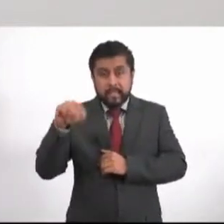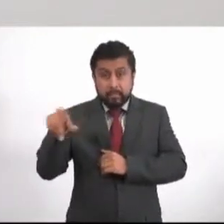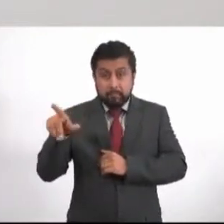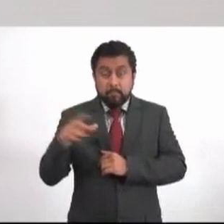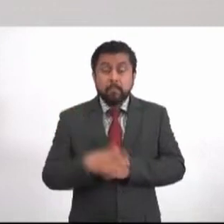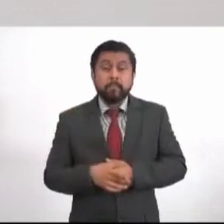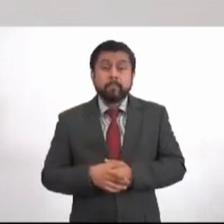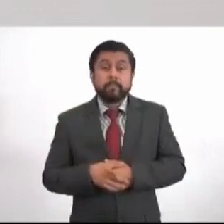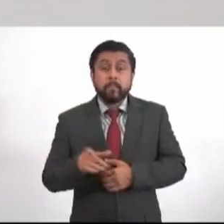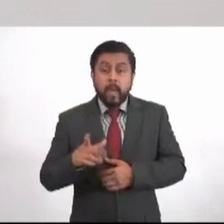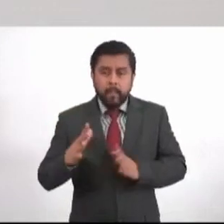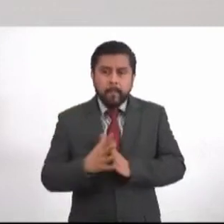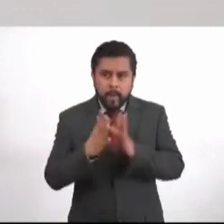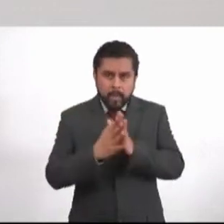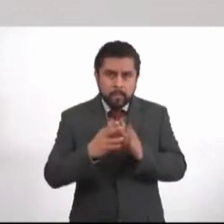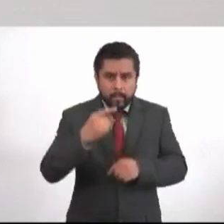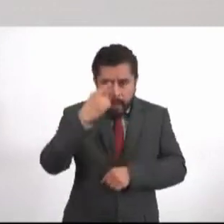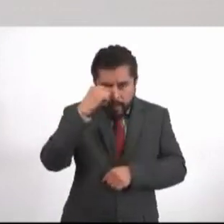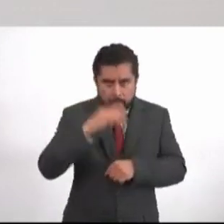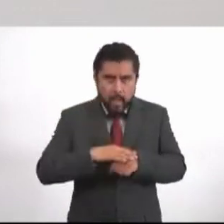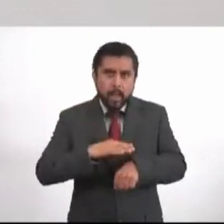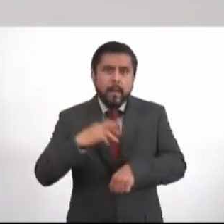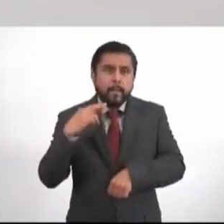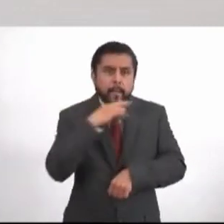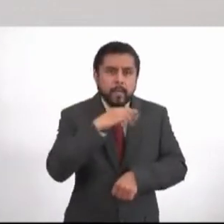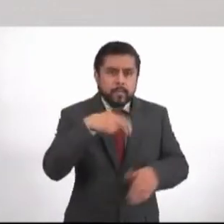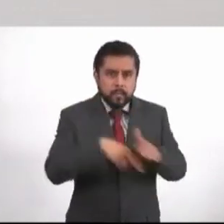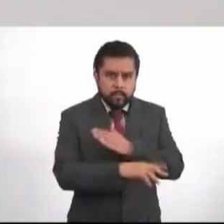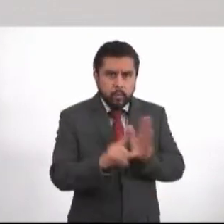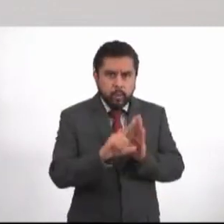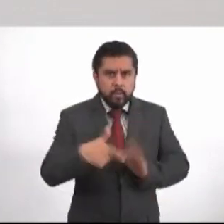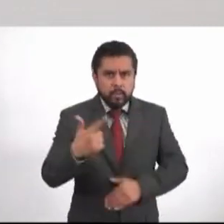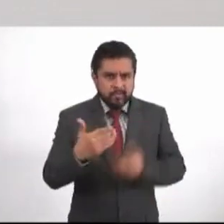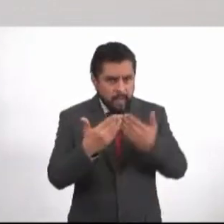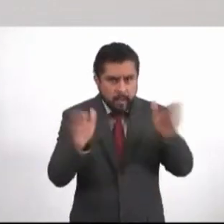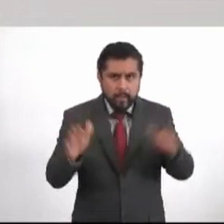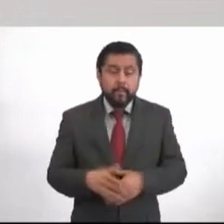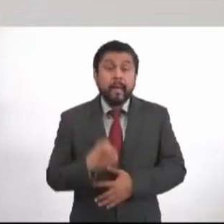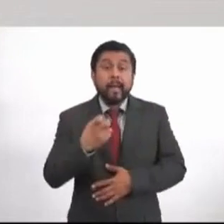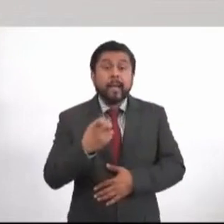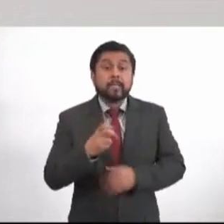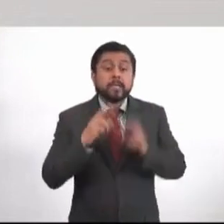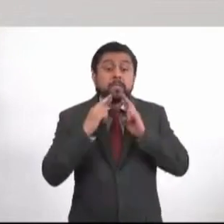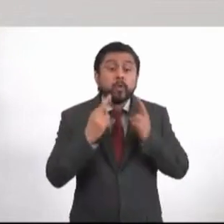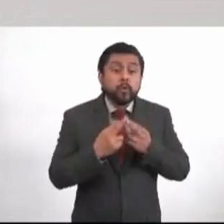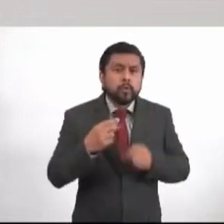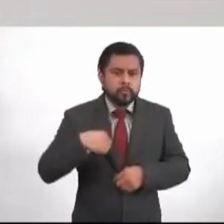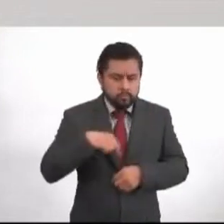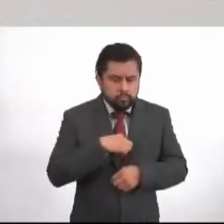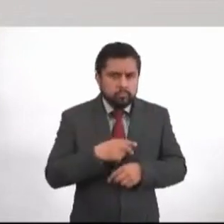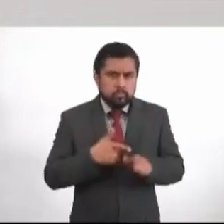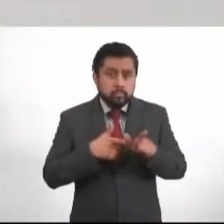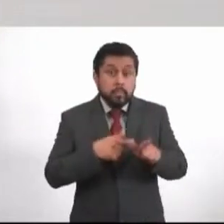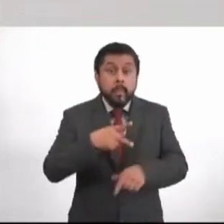importante en la reactivación de la línea 12. Entonces, estas reuniones se están llevando a cabo cuando tengamos ya